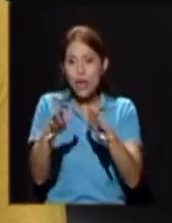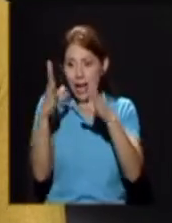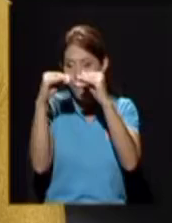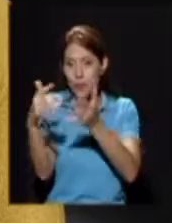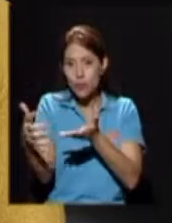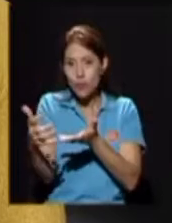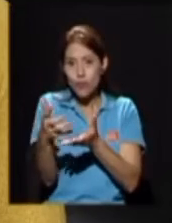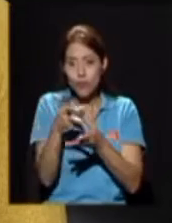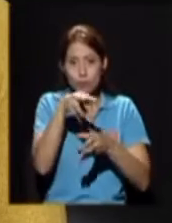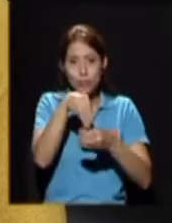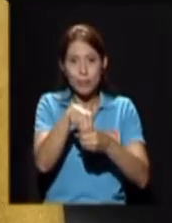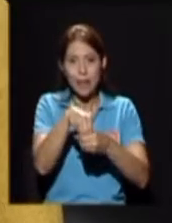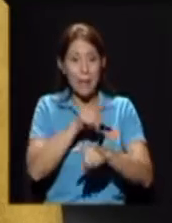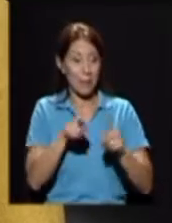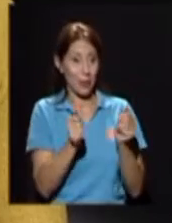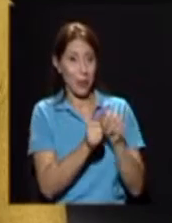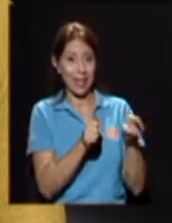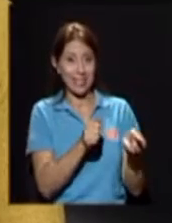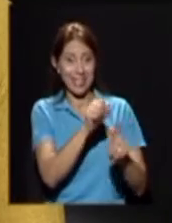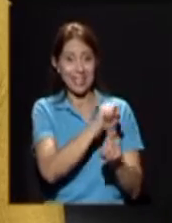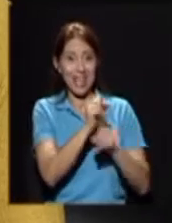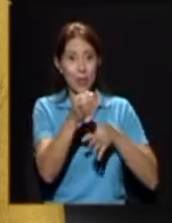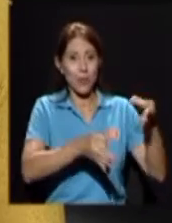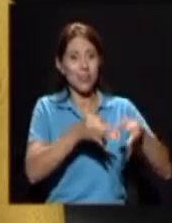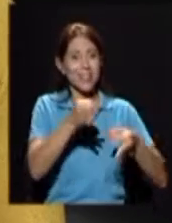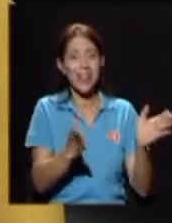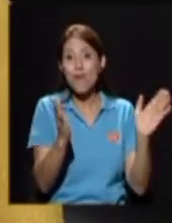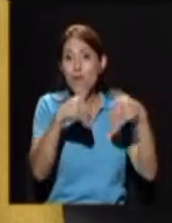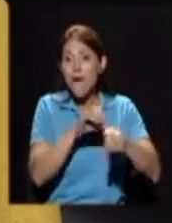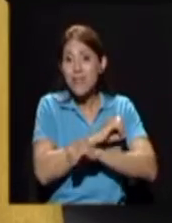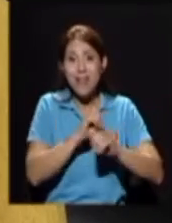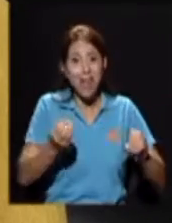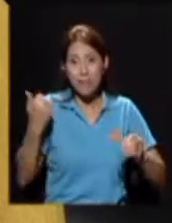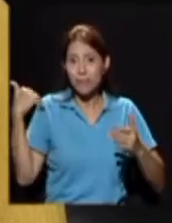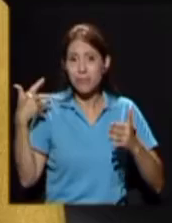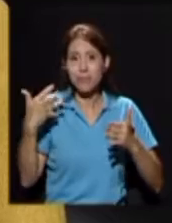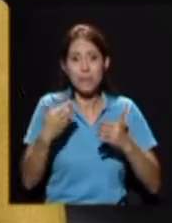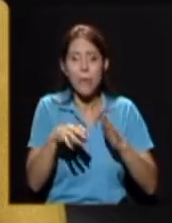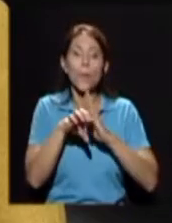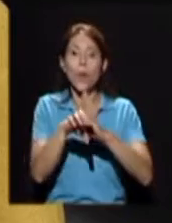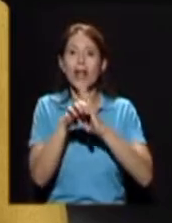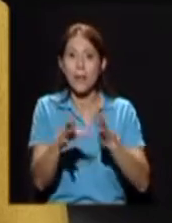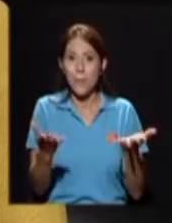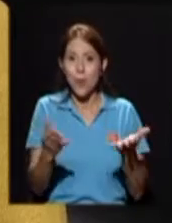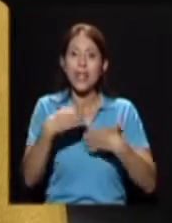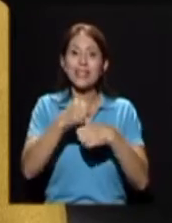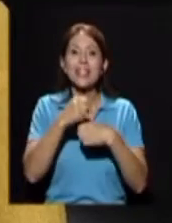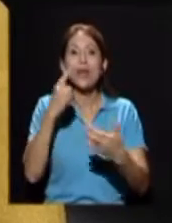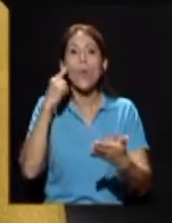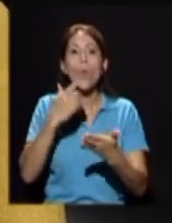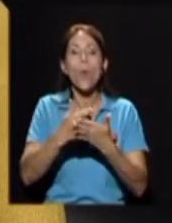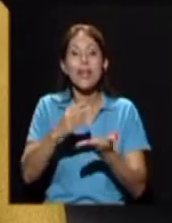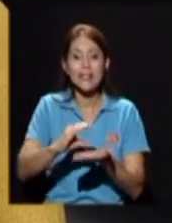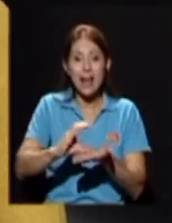no, aquí hubo que hacer de cero, por ejemplo, muestreo de expedientes. Muestreamos casi